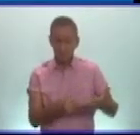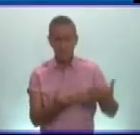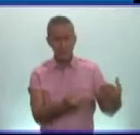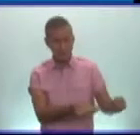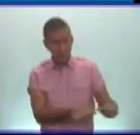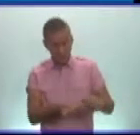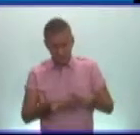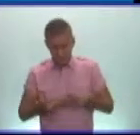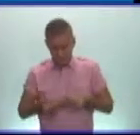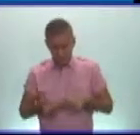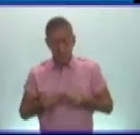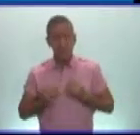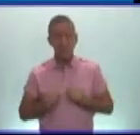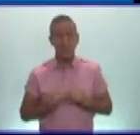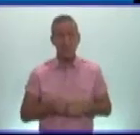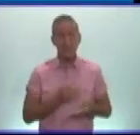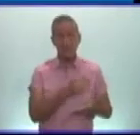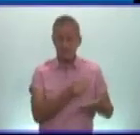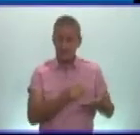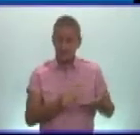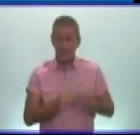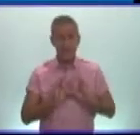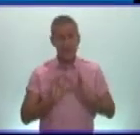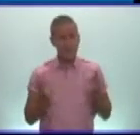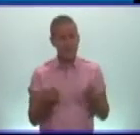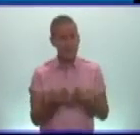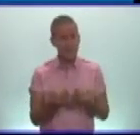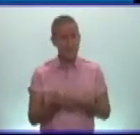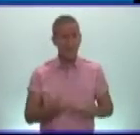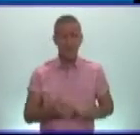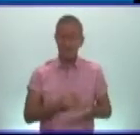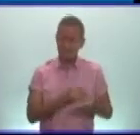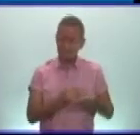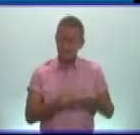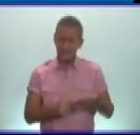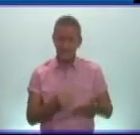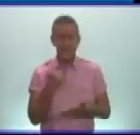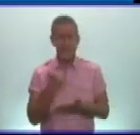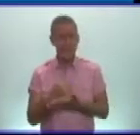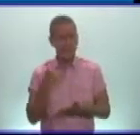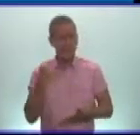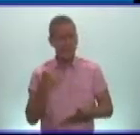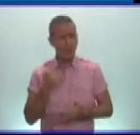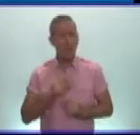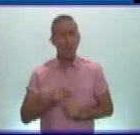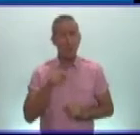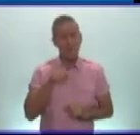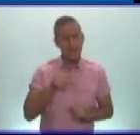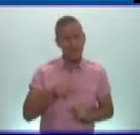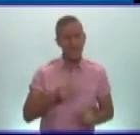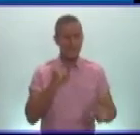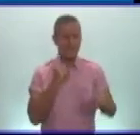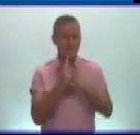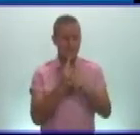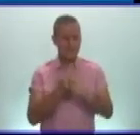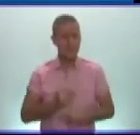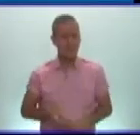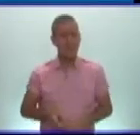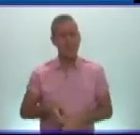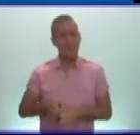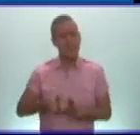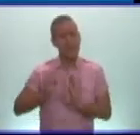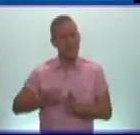La carta familiar y la carta oficial. Precisamente en nuestro encuentro vamos a estar ejercitando,